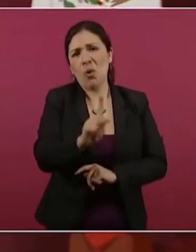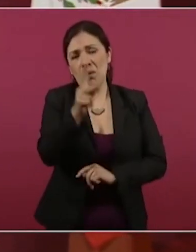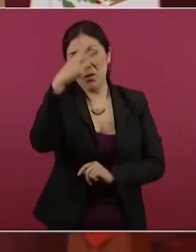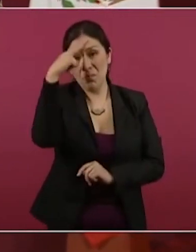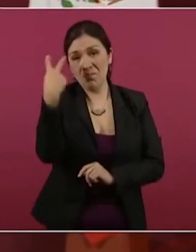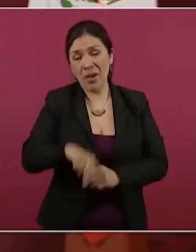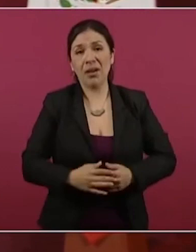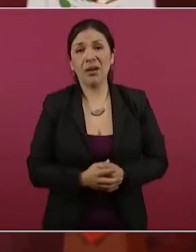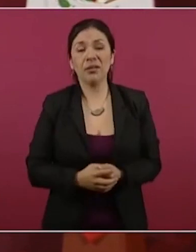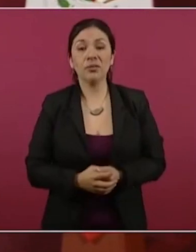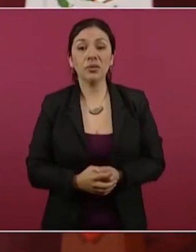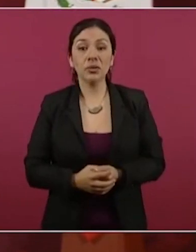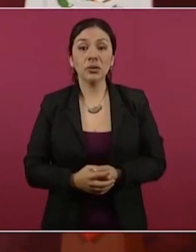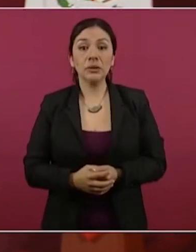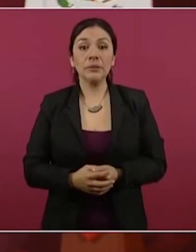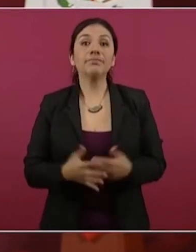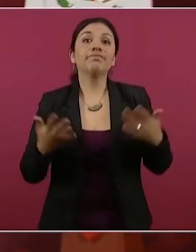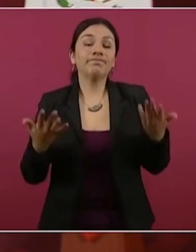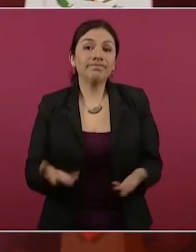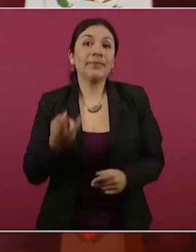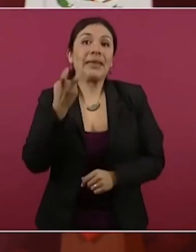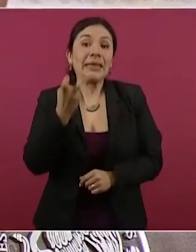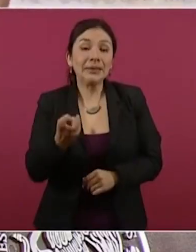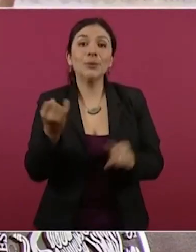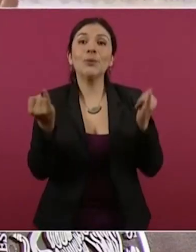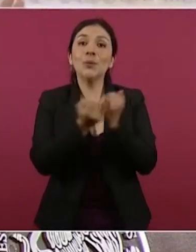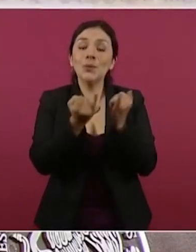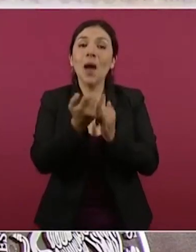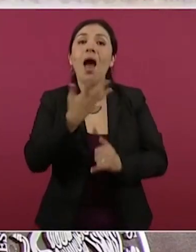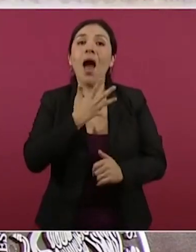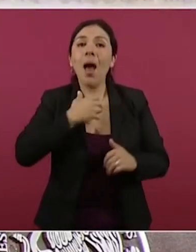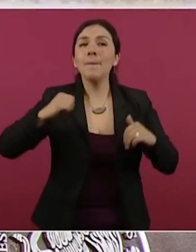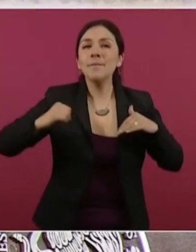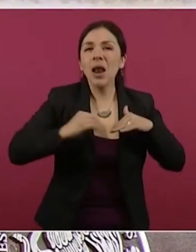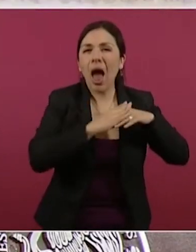Entonces, así hay playas,